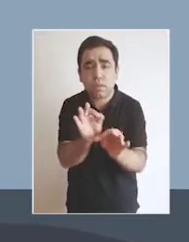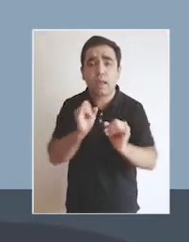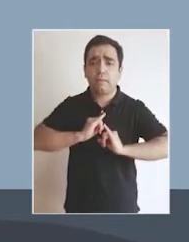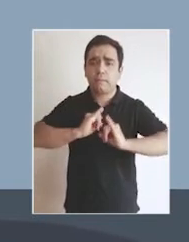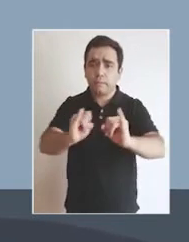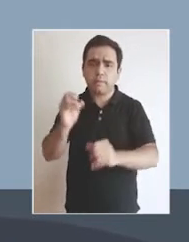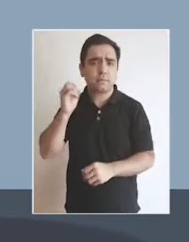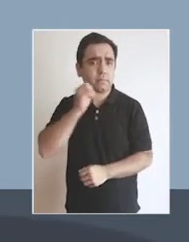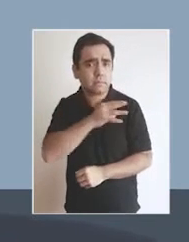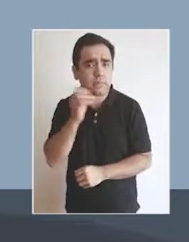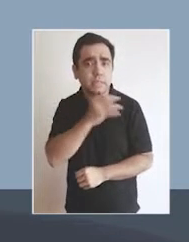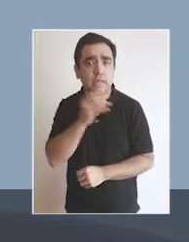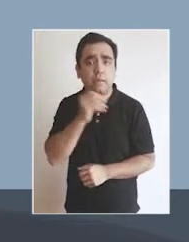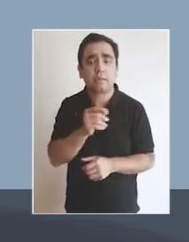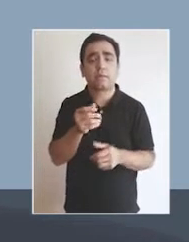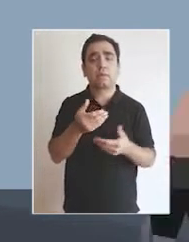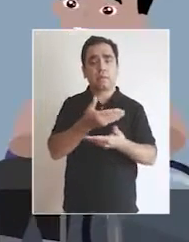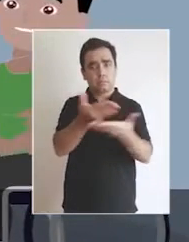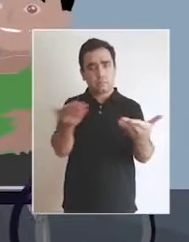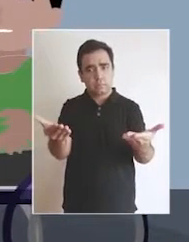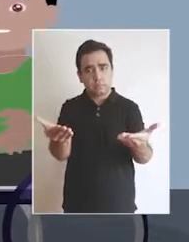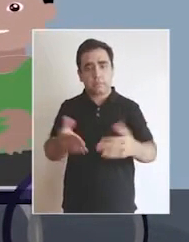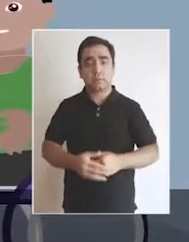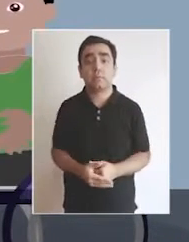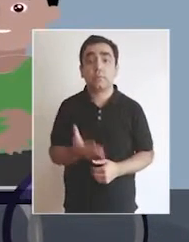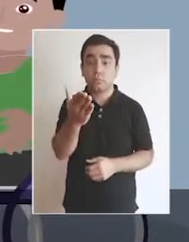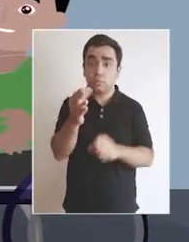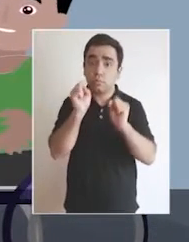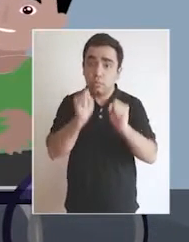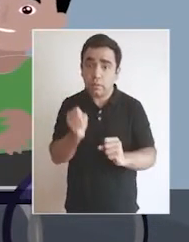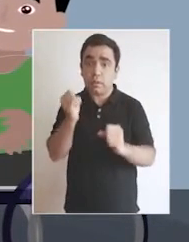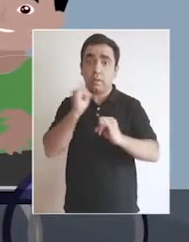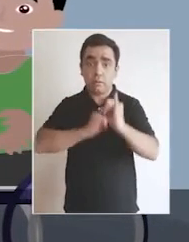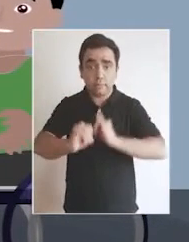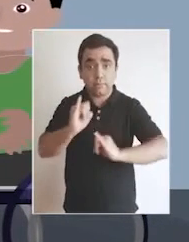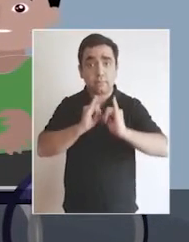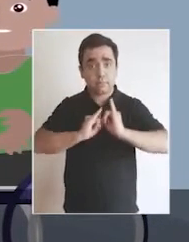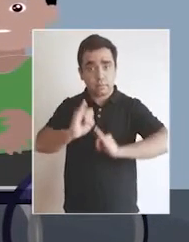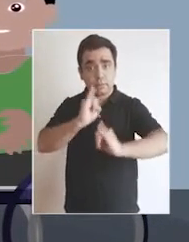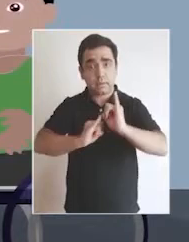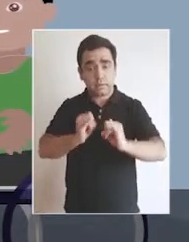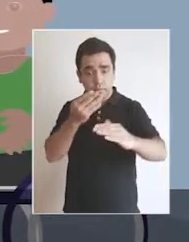informadas inmediatamente a la comunidad. Infórmate más en